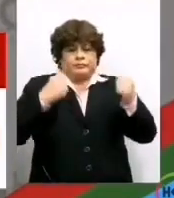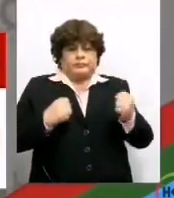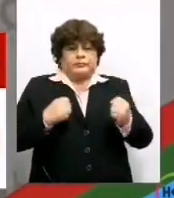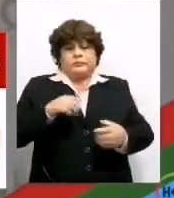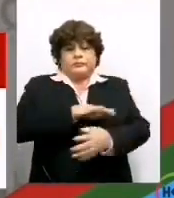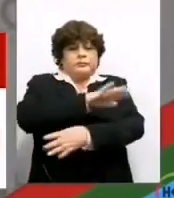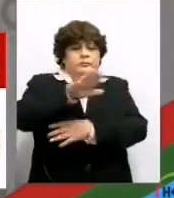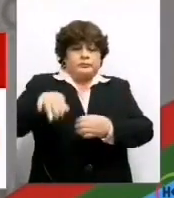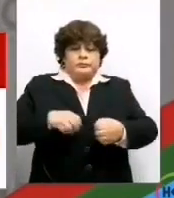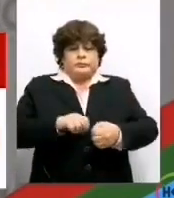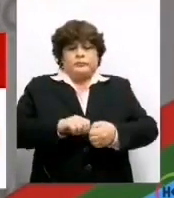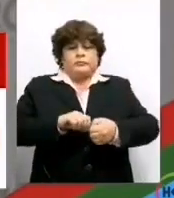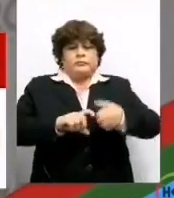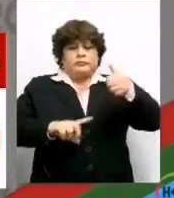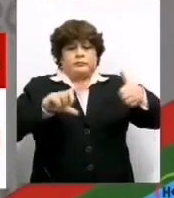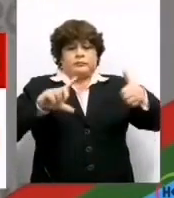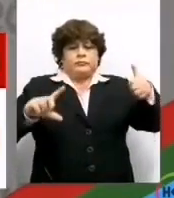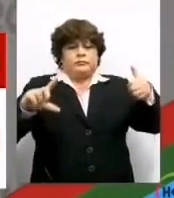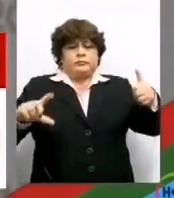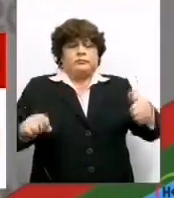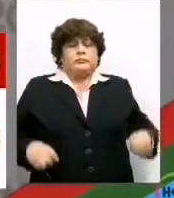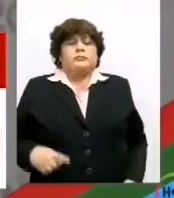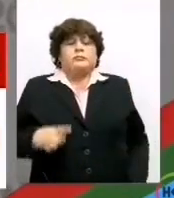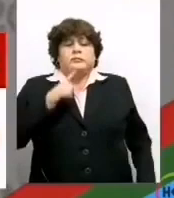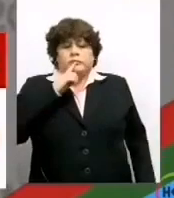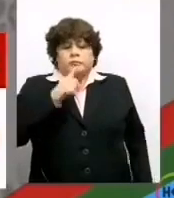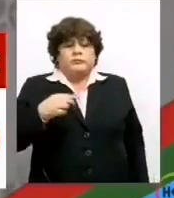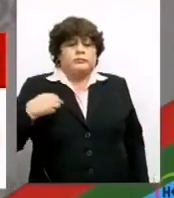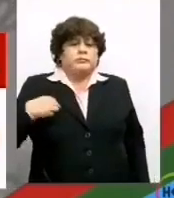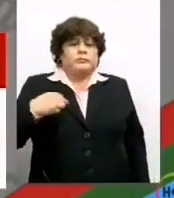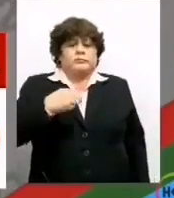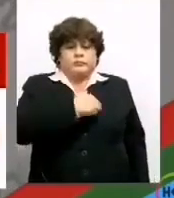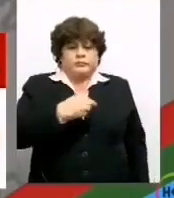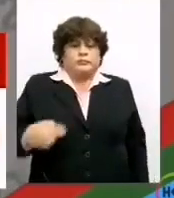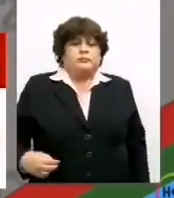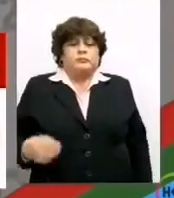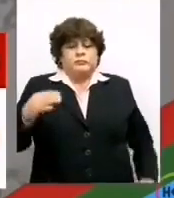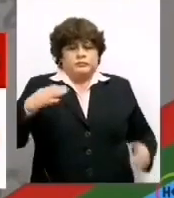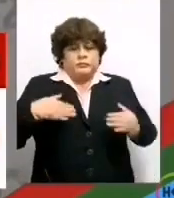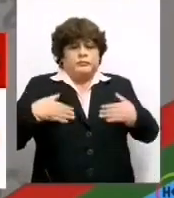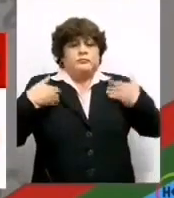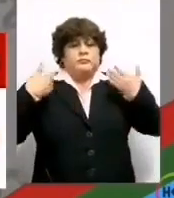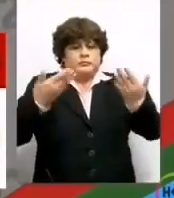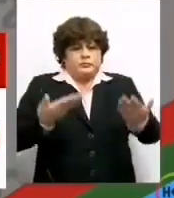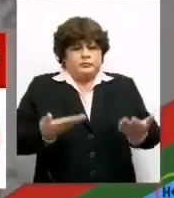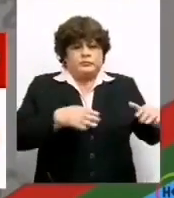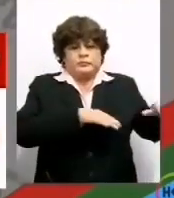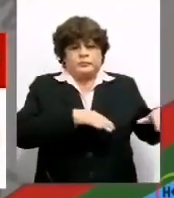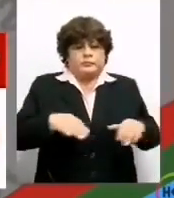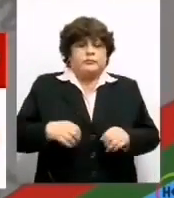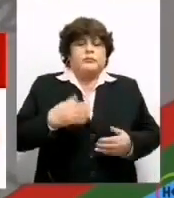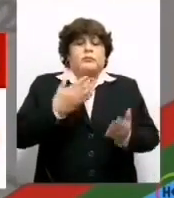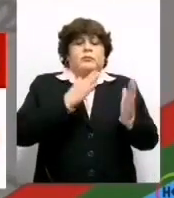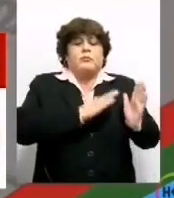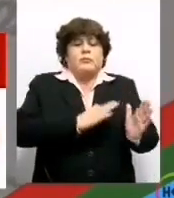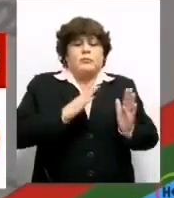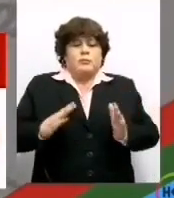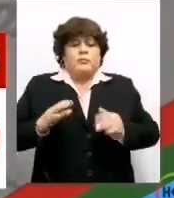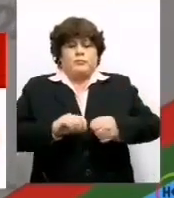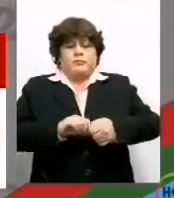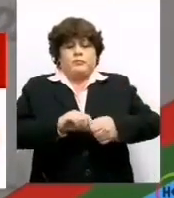de toda la región por eso que nosotros vamos a hacer un programa Regional